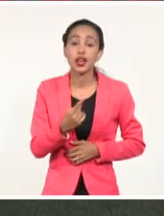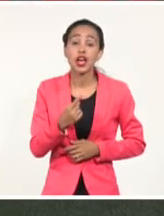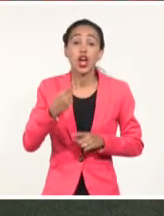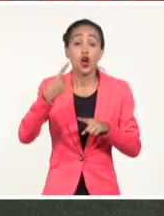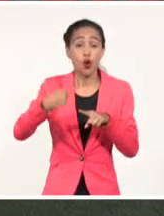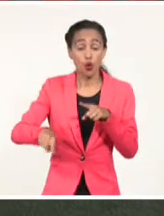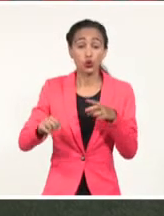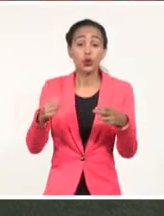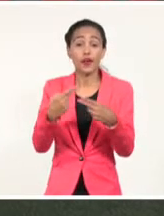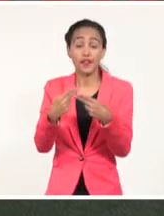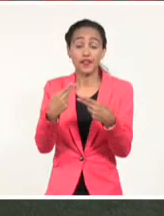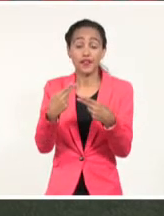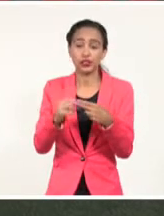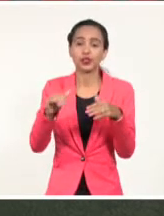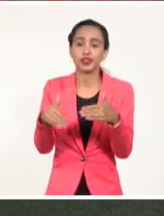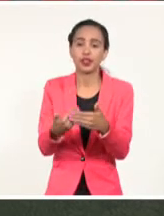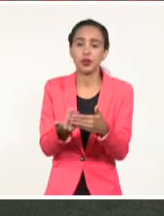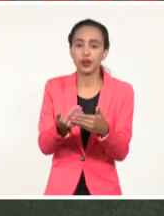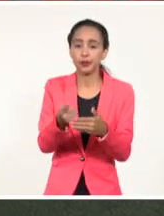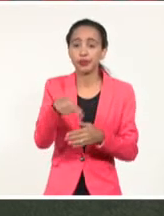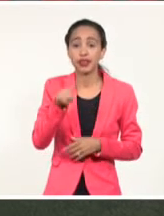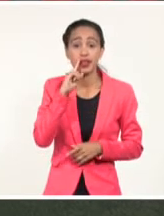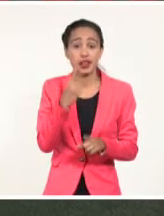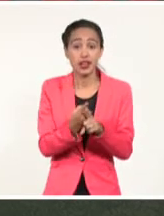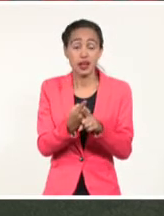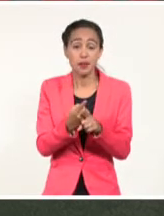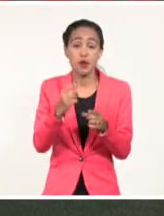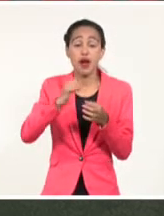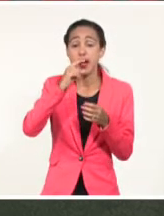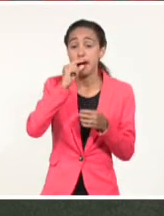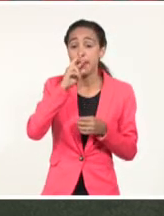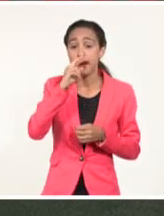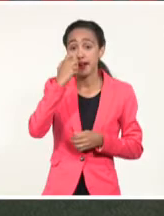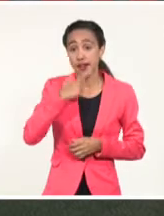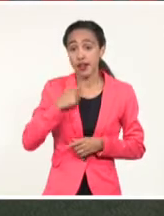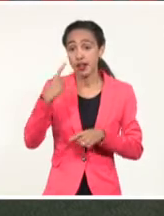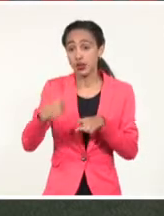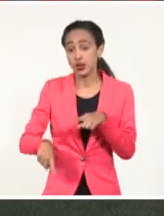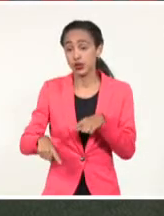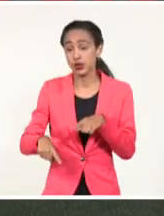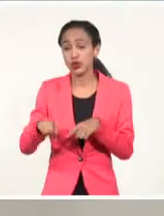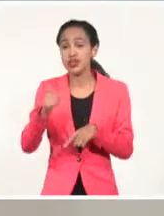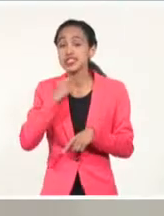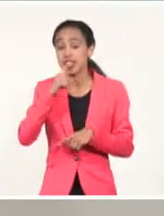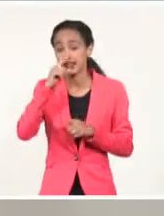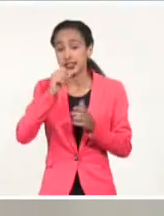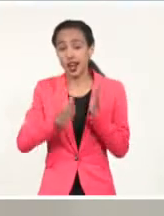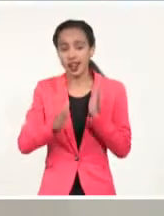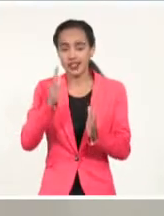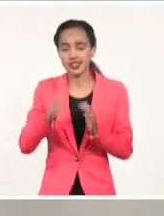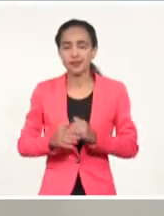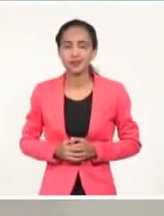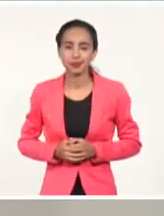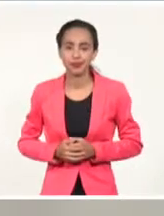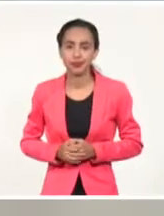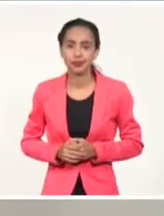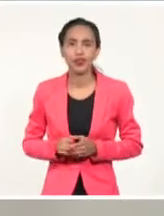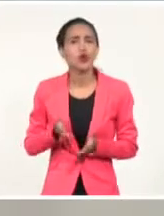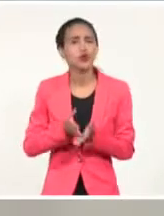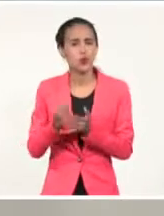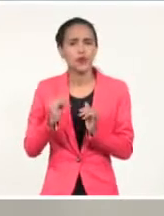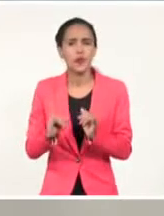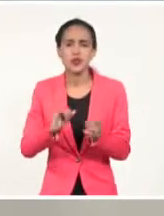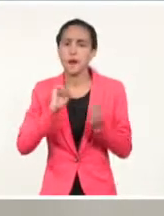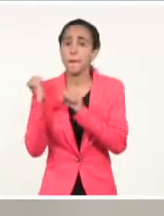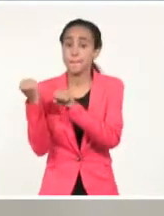el otro duelo de la jornada se verán las caras Yander Guevara por Ganaderos y Yamichel Pérez por Centrales. Seguimos con informaciones